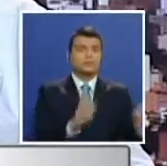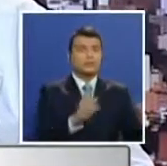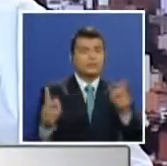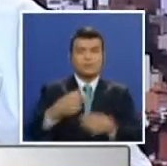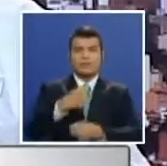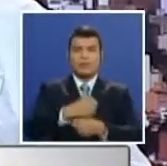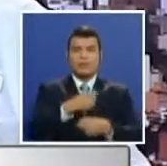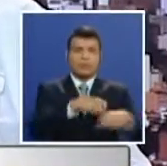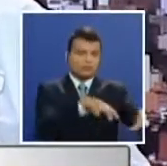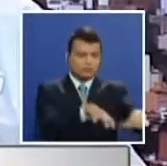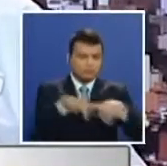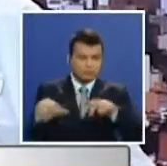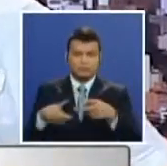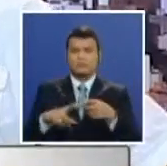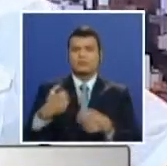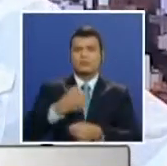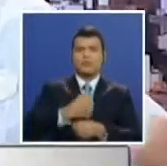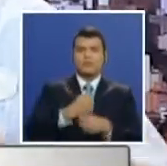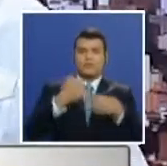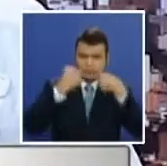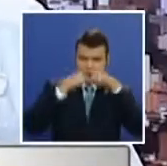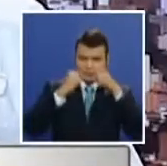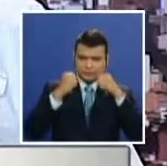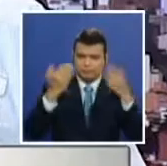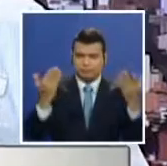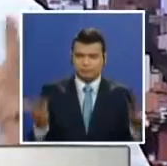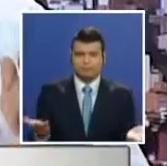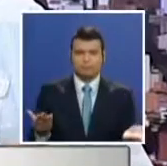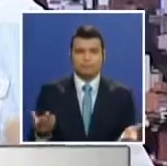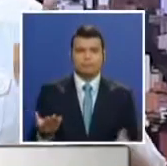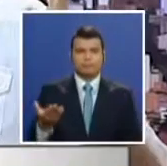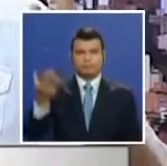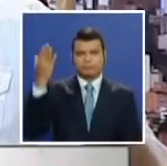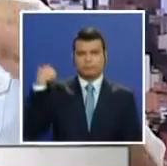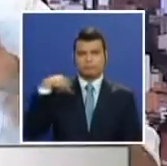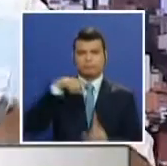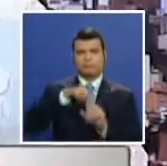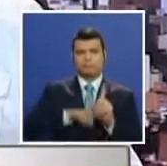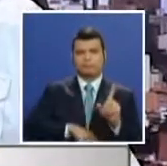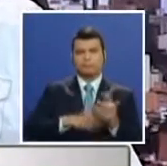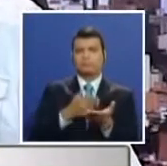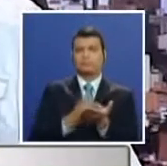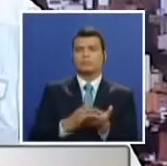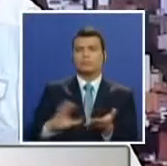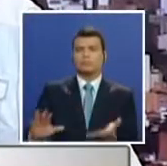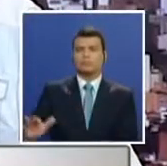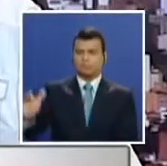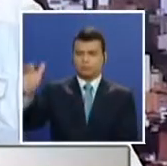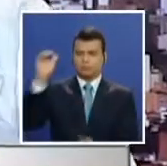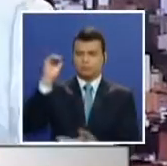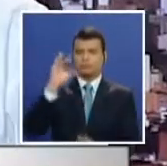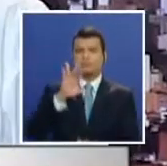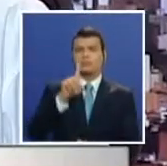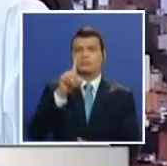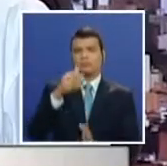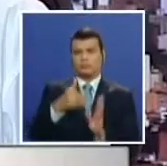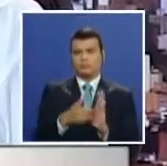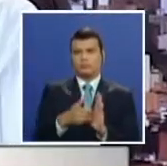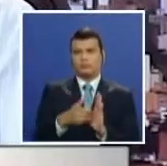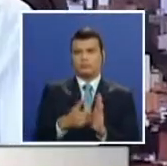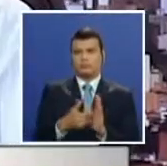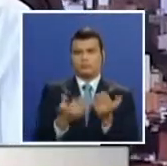cañicultores miren vea yo compré un ya hace un mes a 51 mil pesos el bulto y hoy